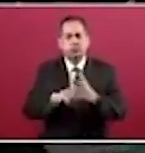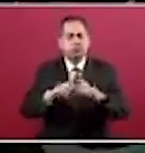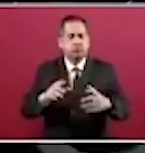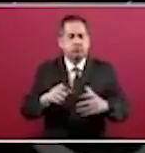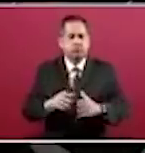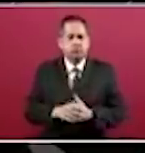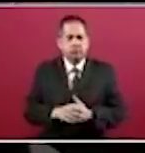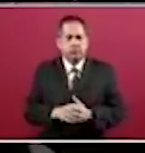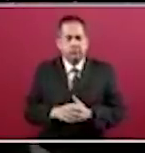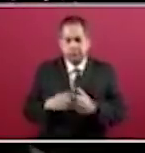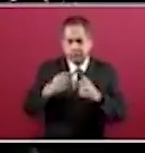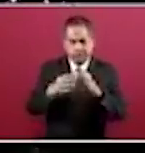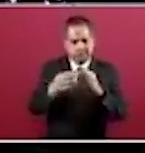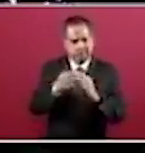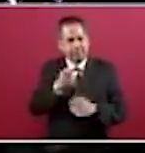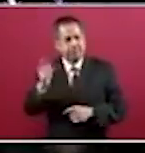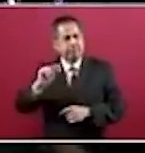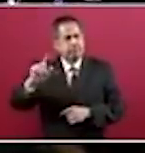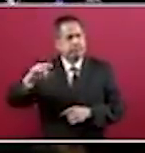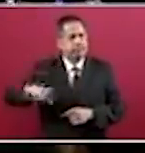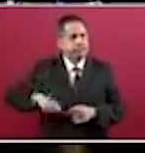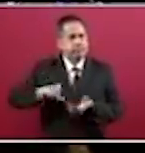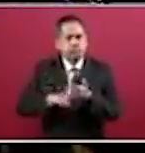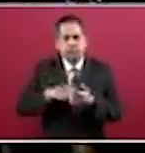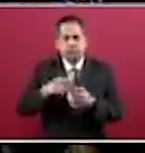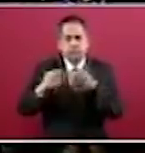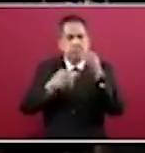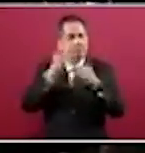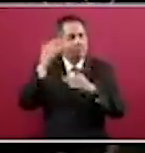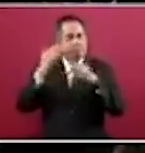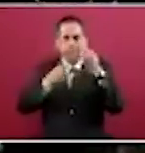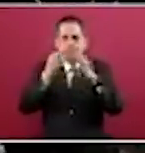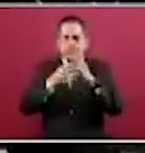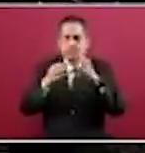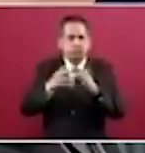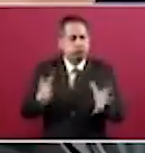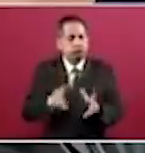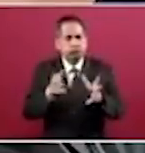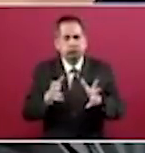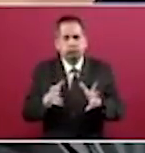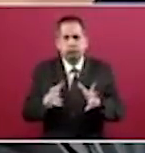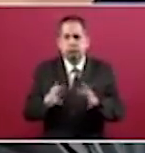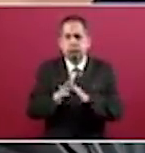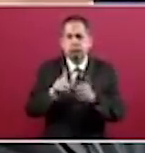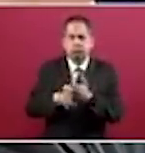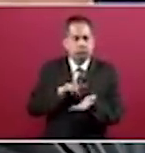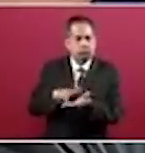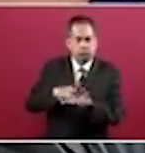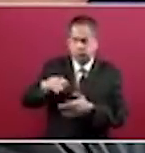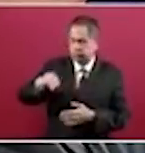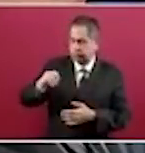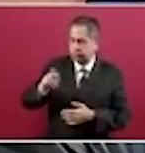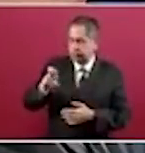nación y sus atribuciones, justo publicamos que durante la campaña ellos fueron promotores del voto de Morena y